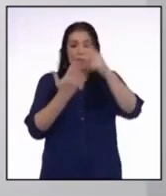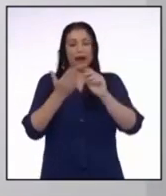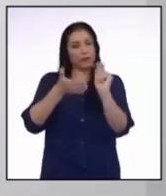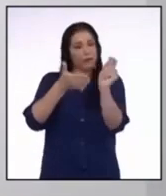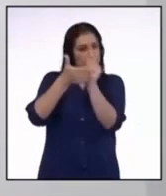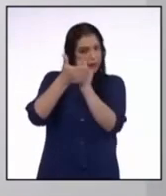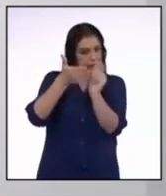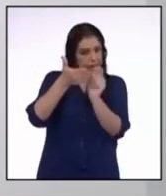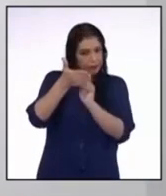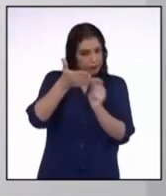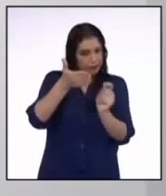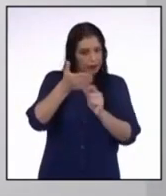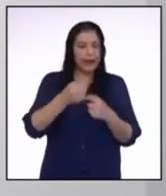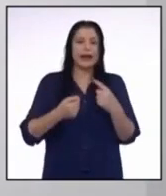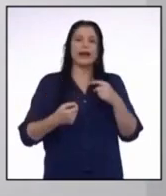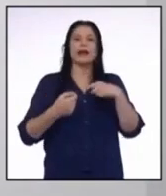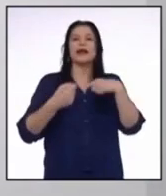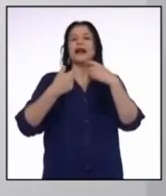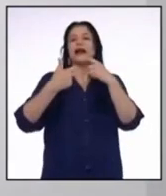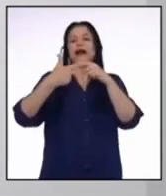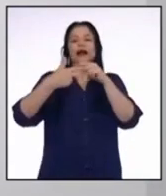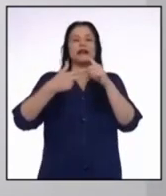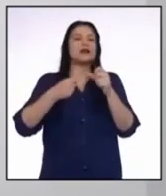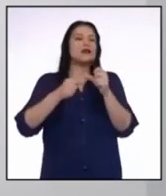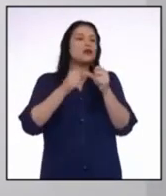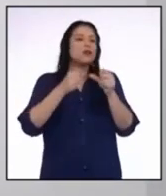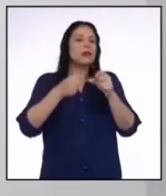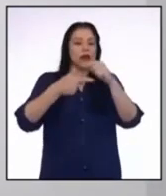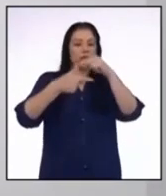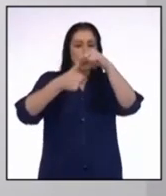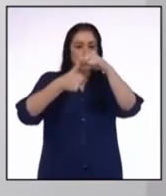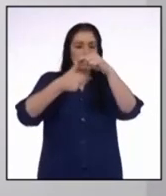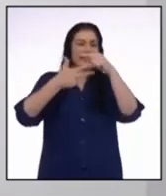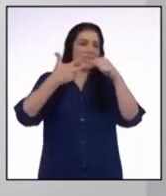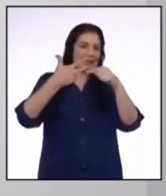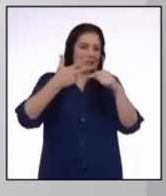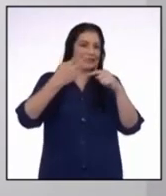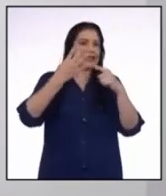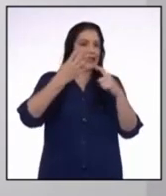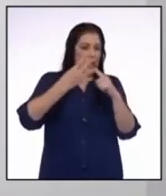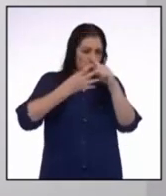plan en los puntos 3 y 4.